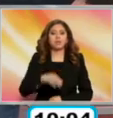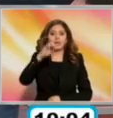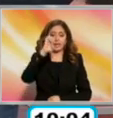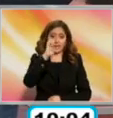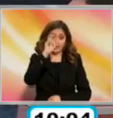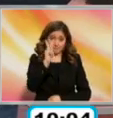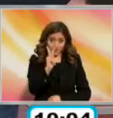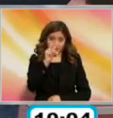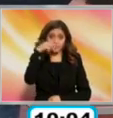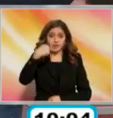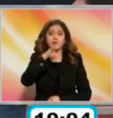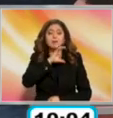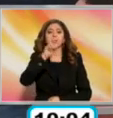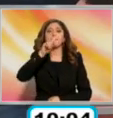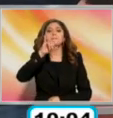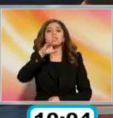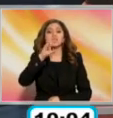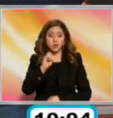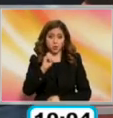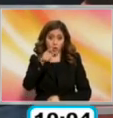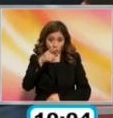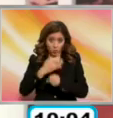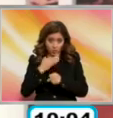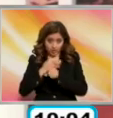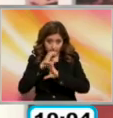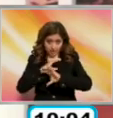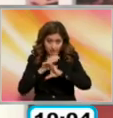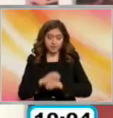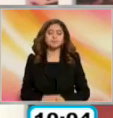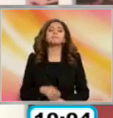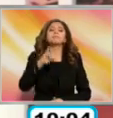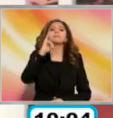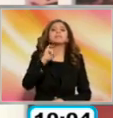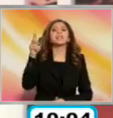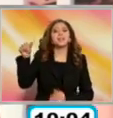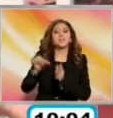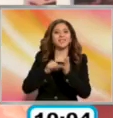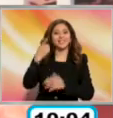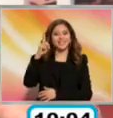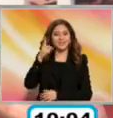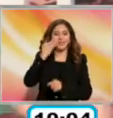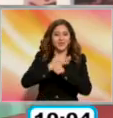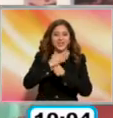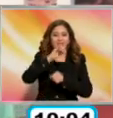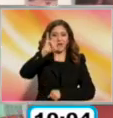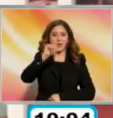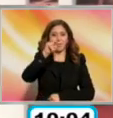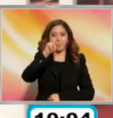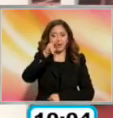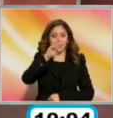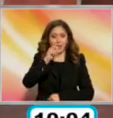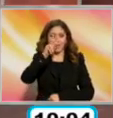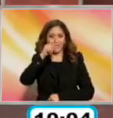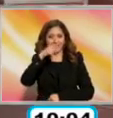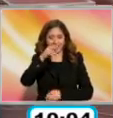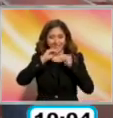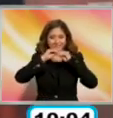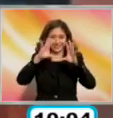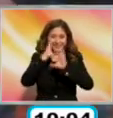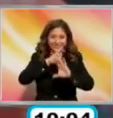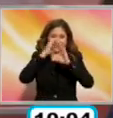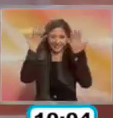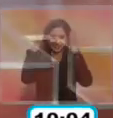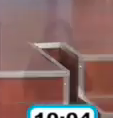que es lo que nos vas a cantar ahorita. Recientemente lo sacamos en diciembre y acá estamos. El aplauso para Juan Pablo Vega, que está aquí en tus ciudades.